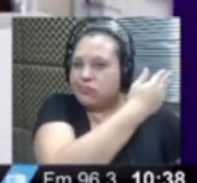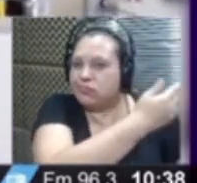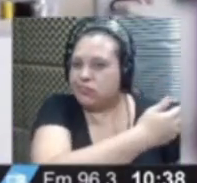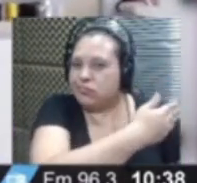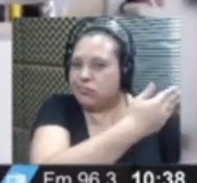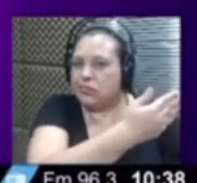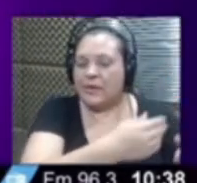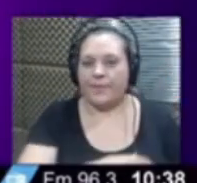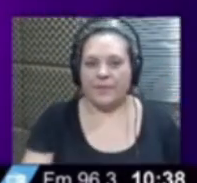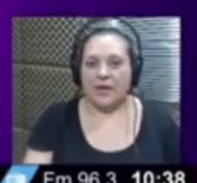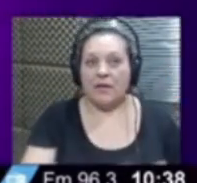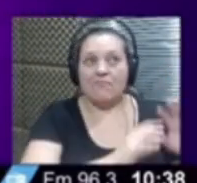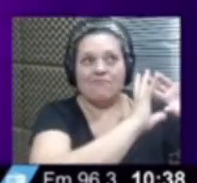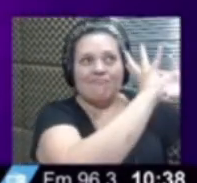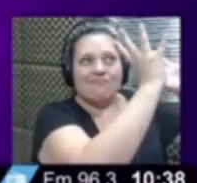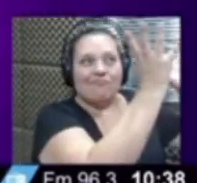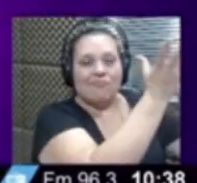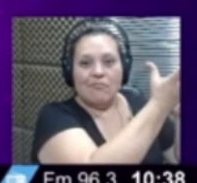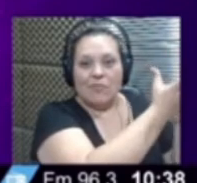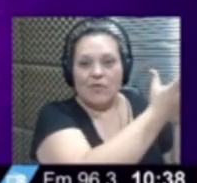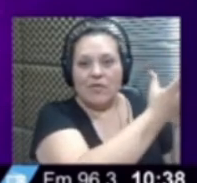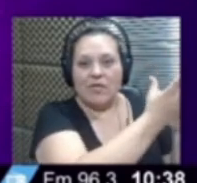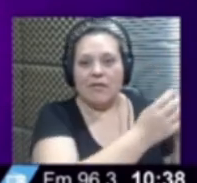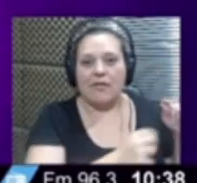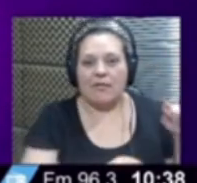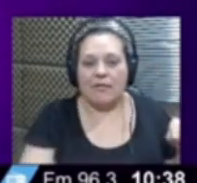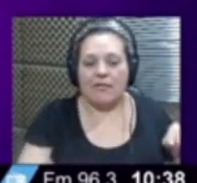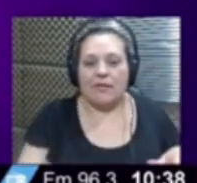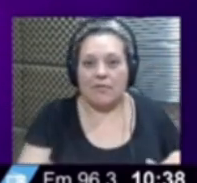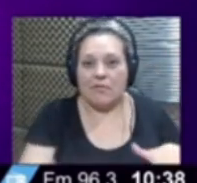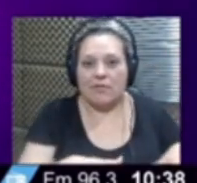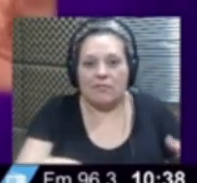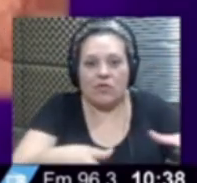está a nivel mundial y